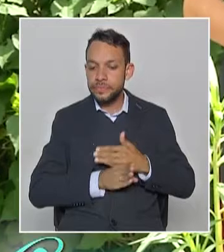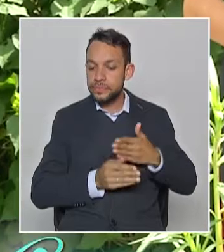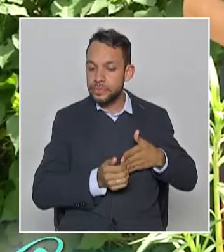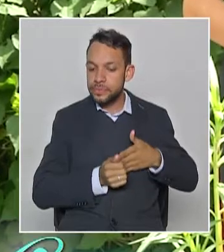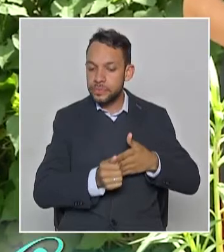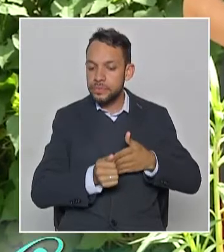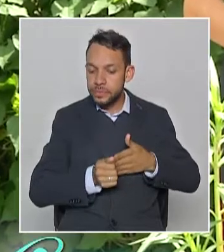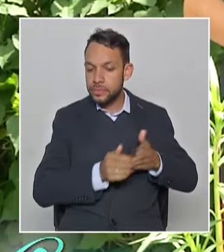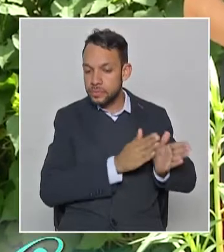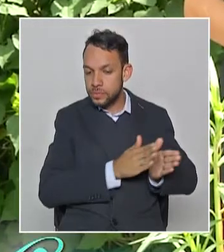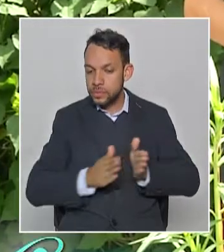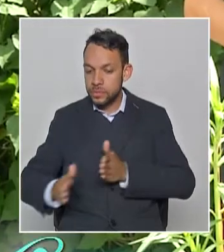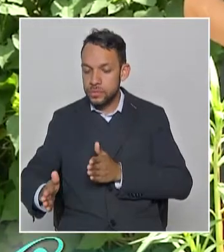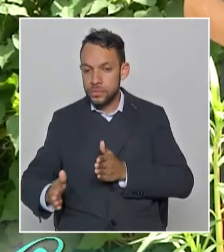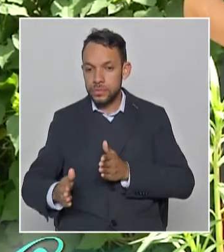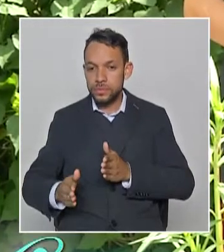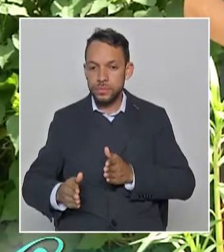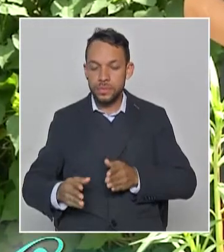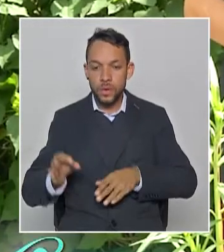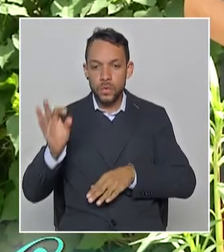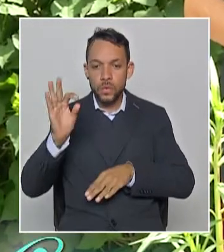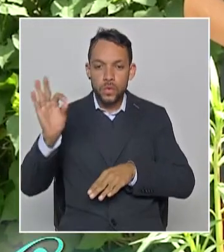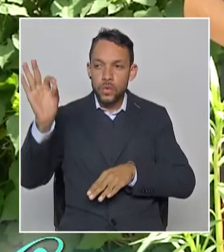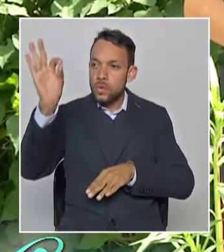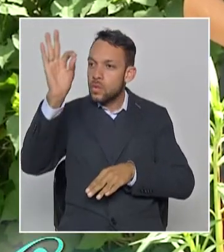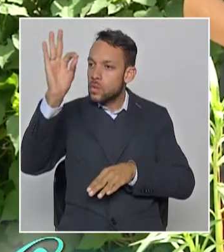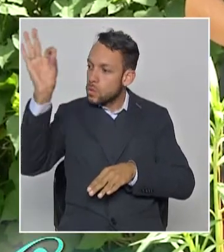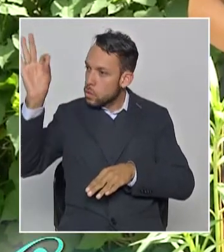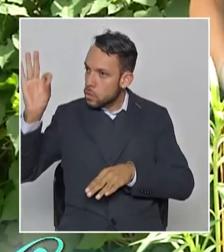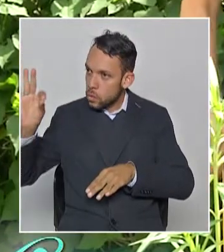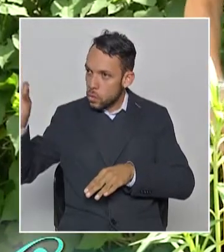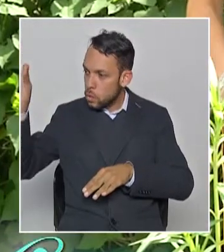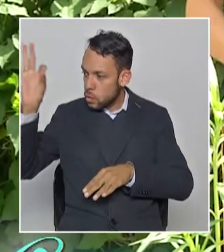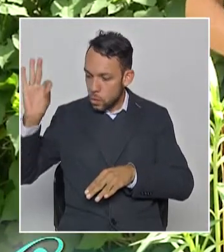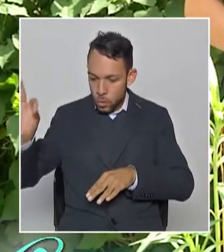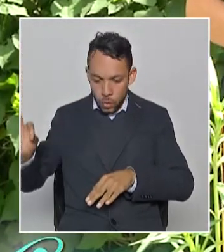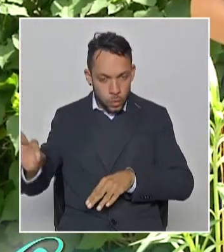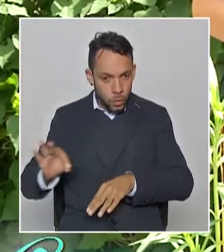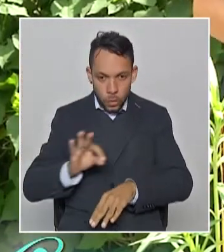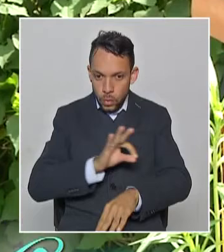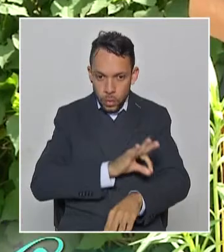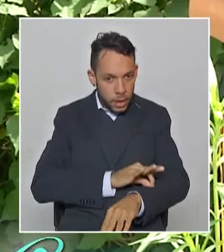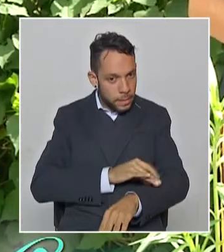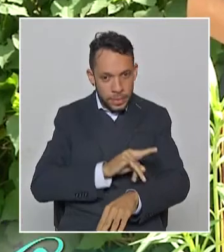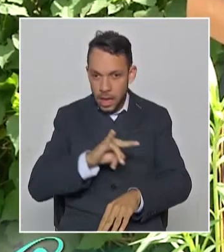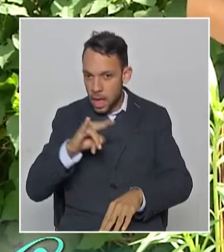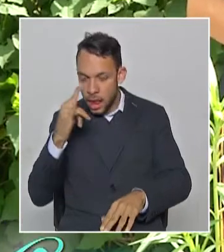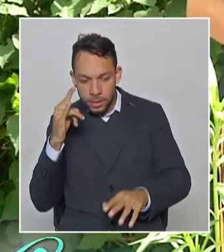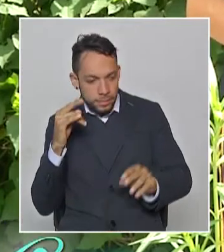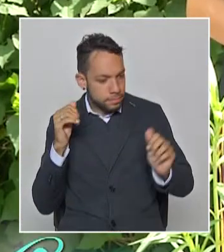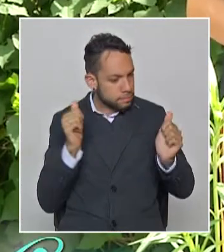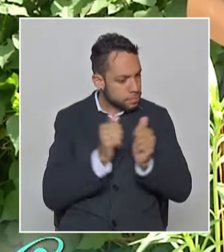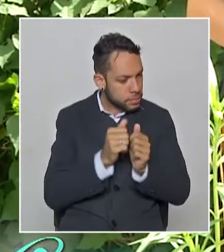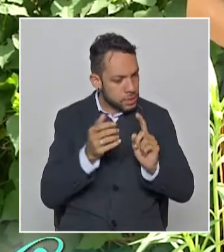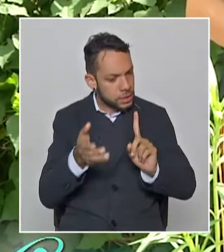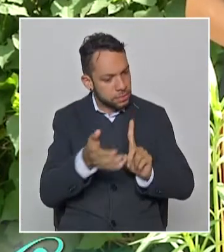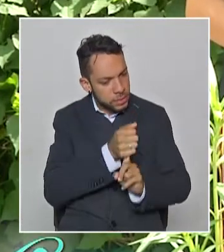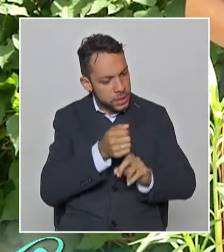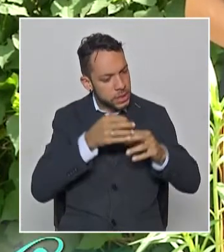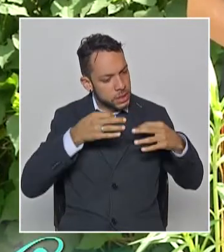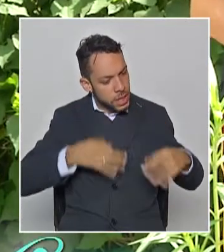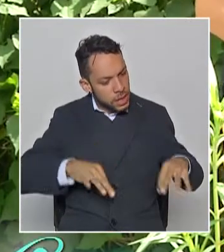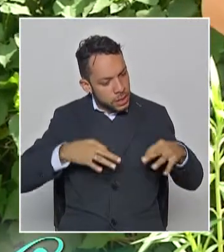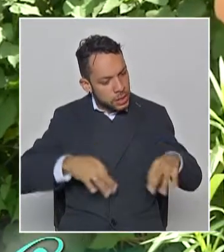de terapia con apiterapia, que es algo que se hace en el consultorio o campestre, una cosa sencilla pero con